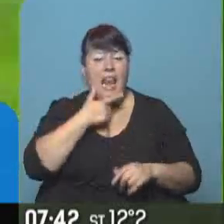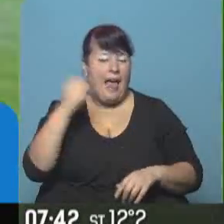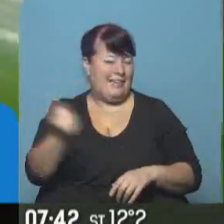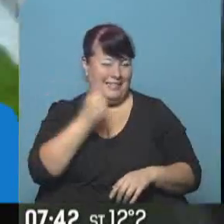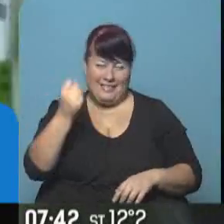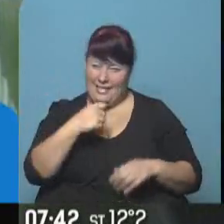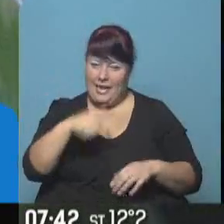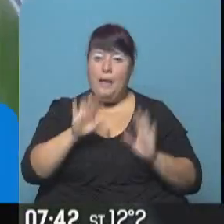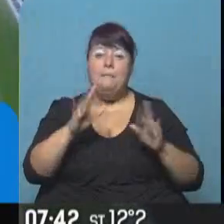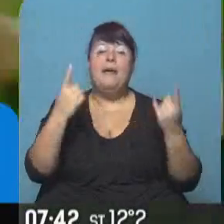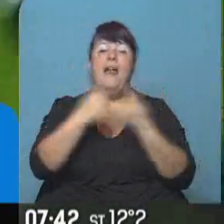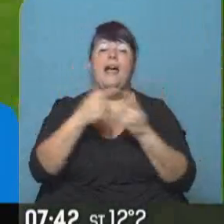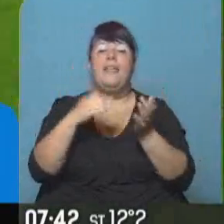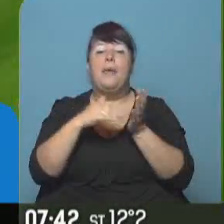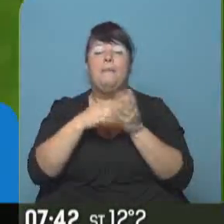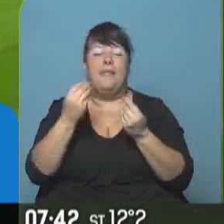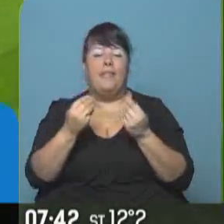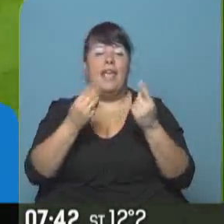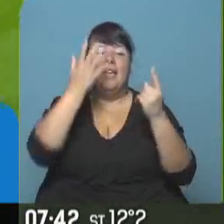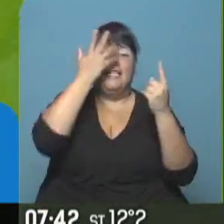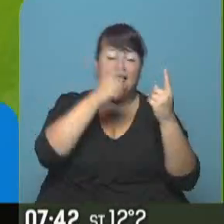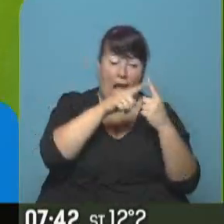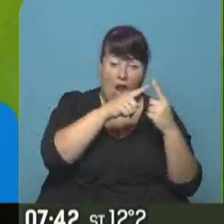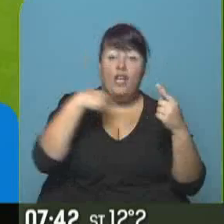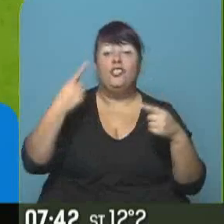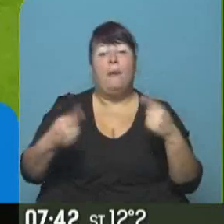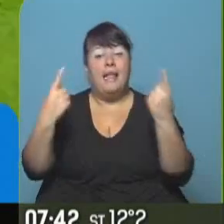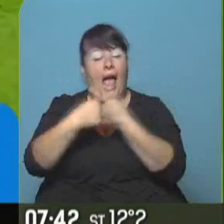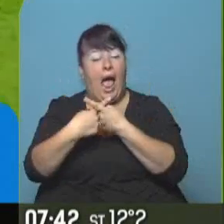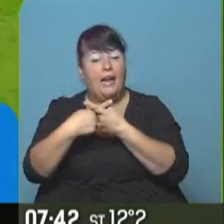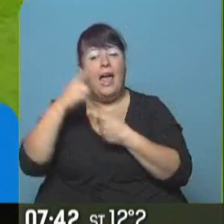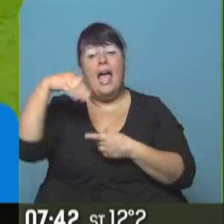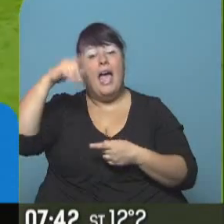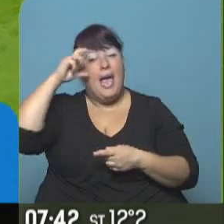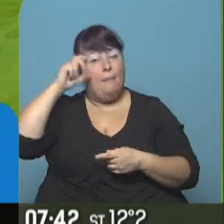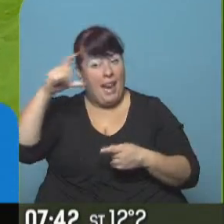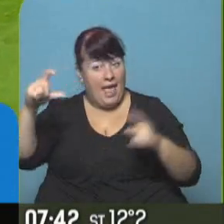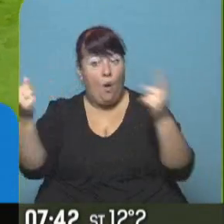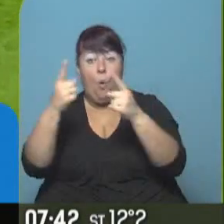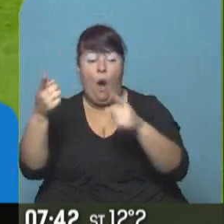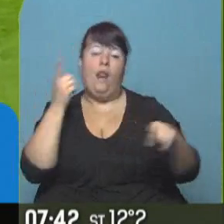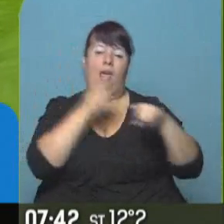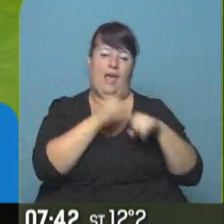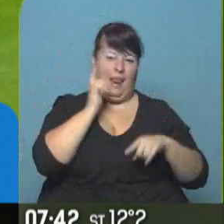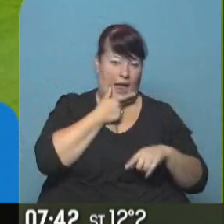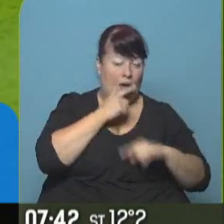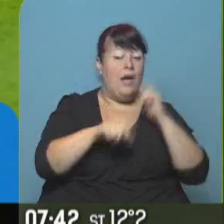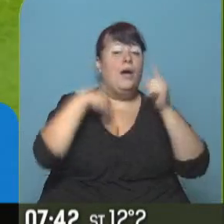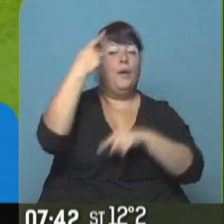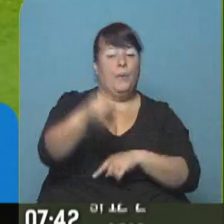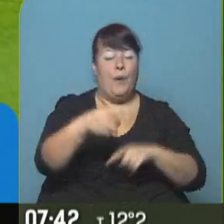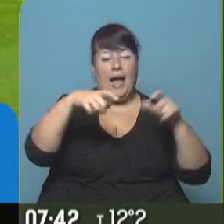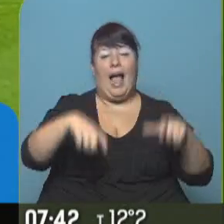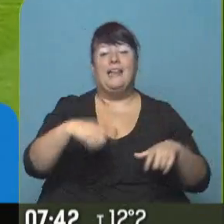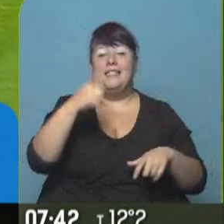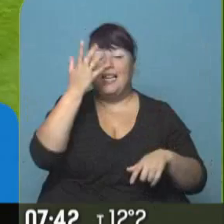más, espera rival, saldrá de San Lorenzo, que juega mañana con Emelec. La revancha, esto va a ser en el